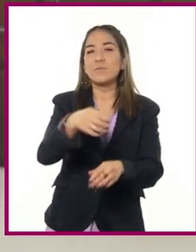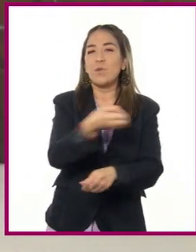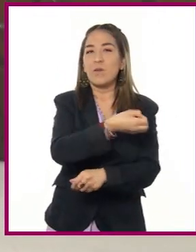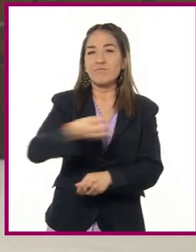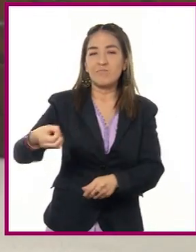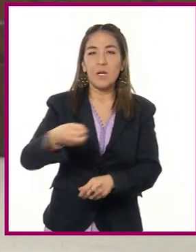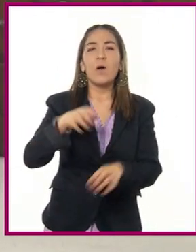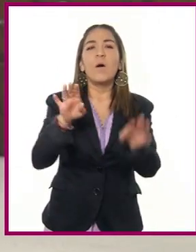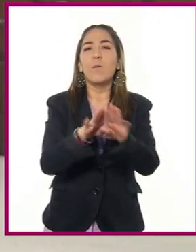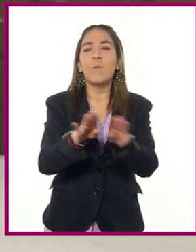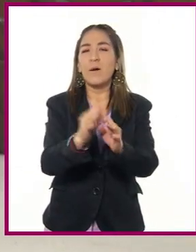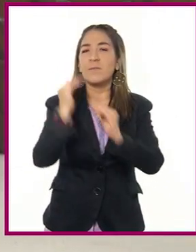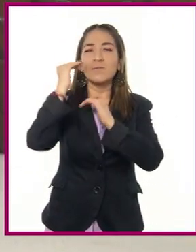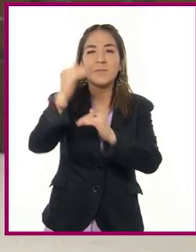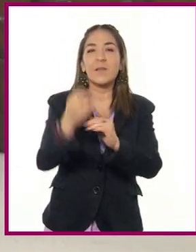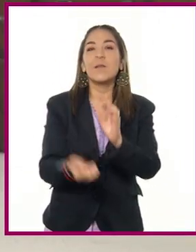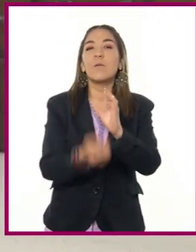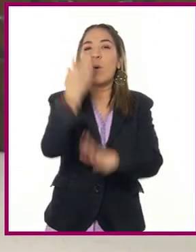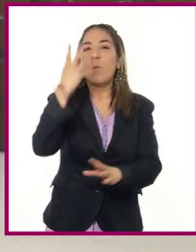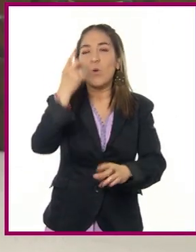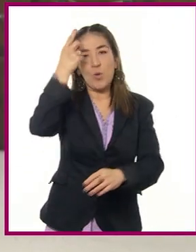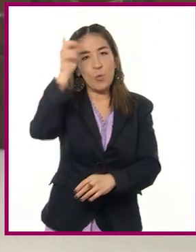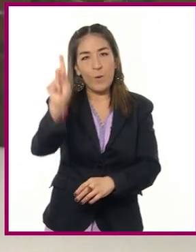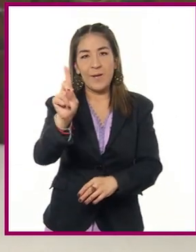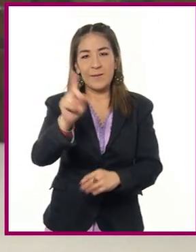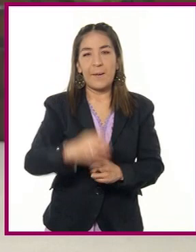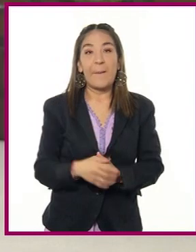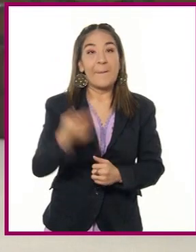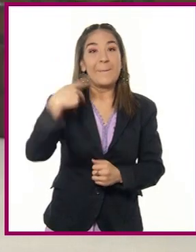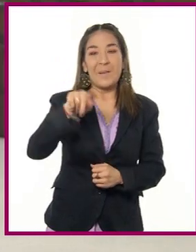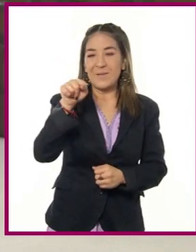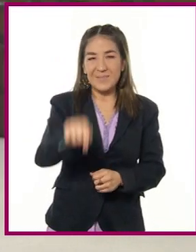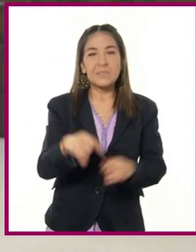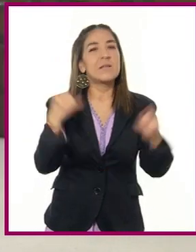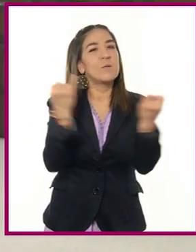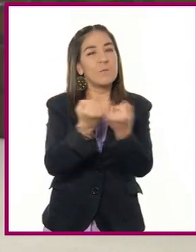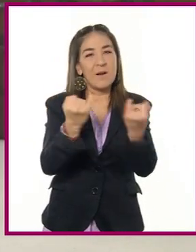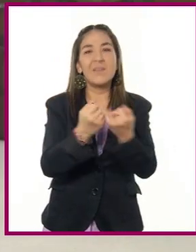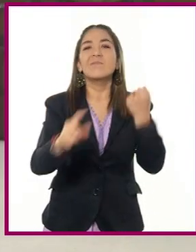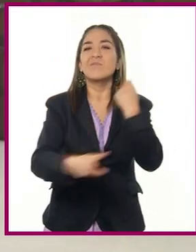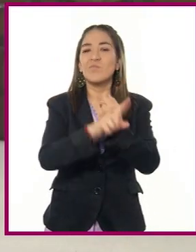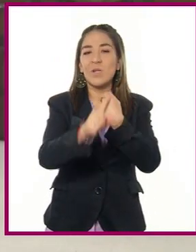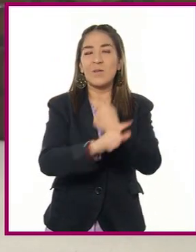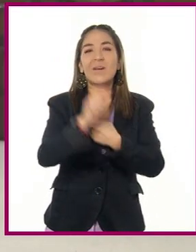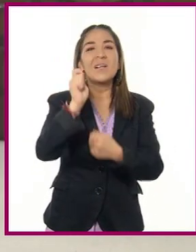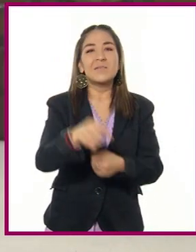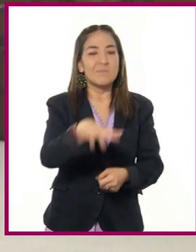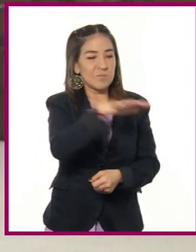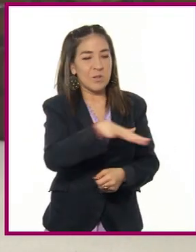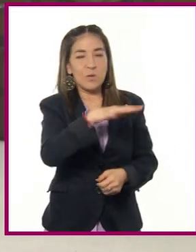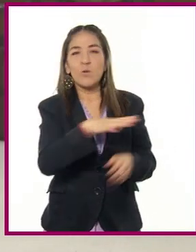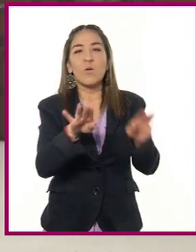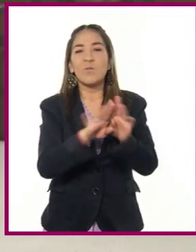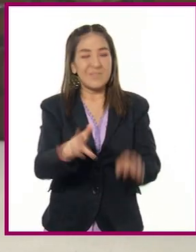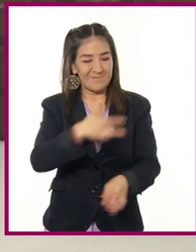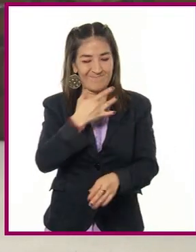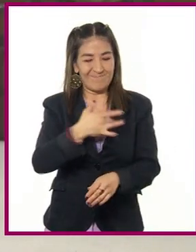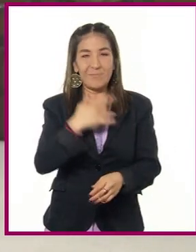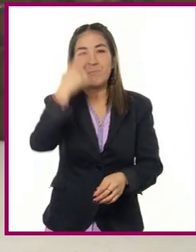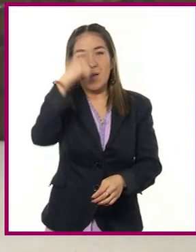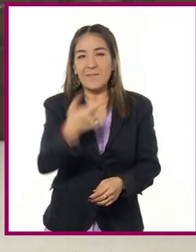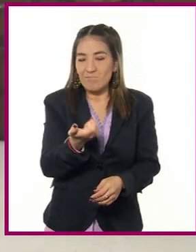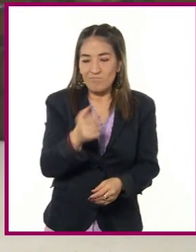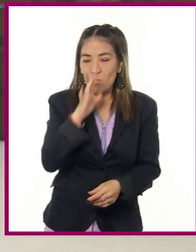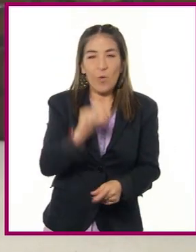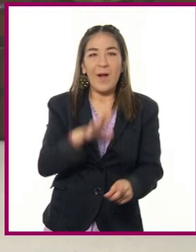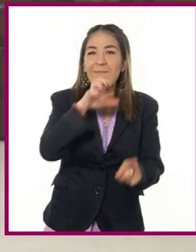formó una base de nuevos propietarios, pero la medida también afectó a quienes no estaban en capacidad de comprar la